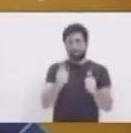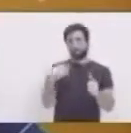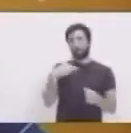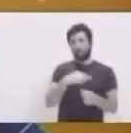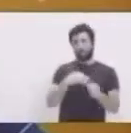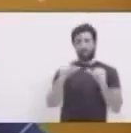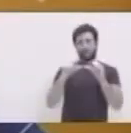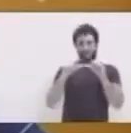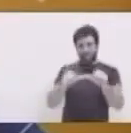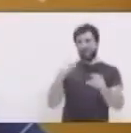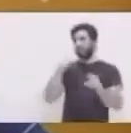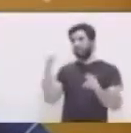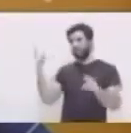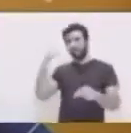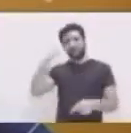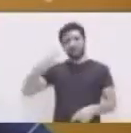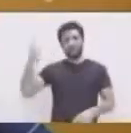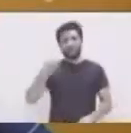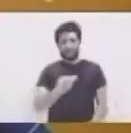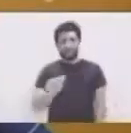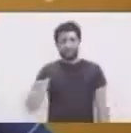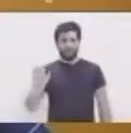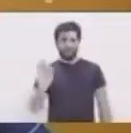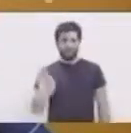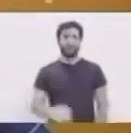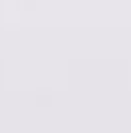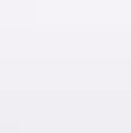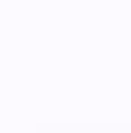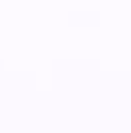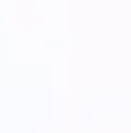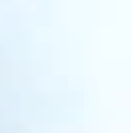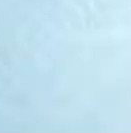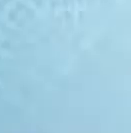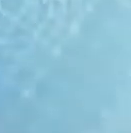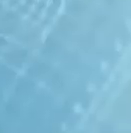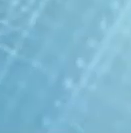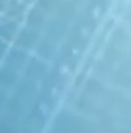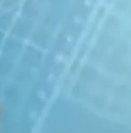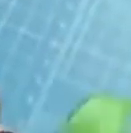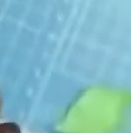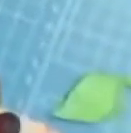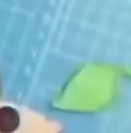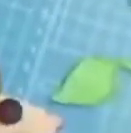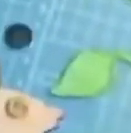y seguimos con más de la celebración del Día del Niño.